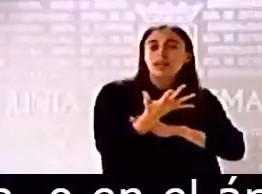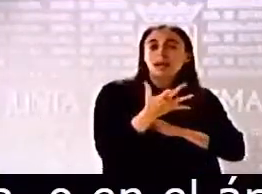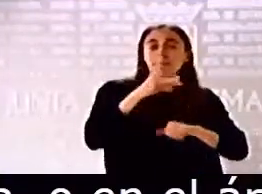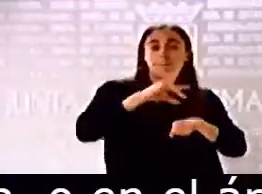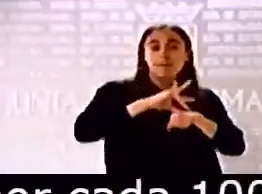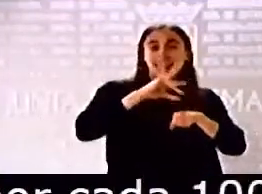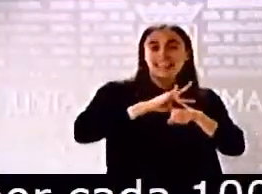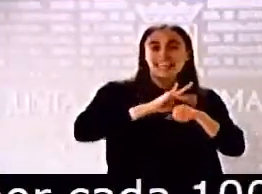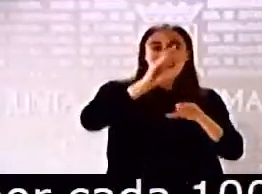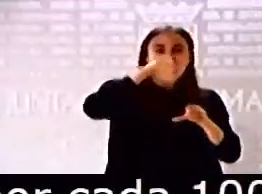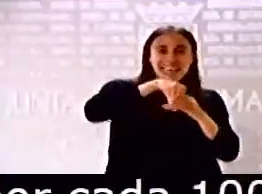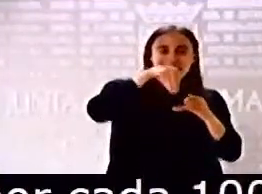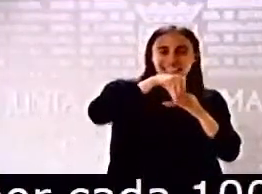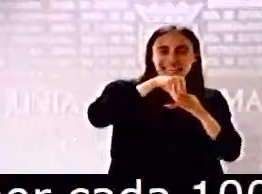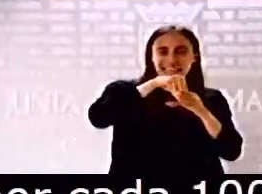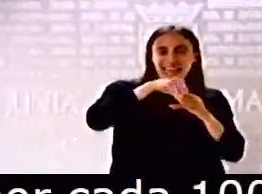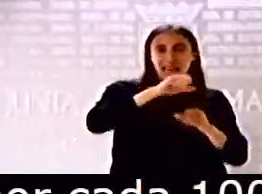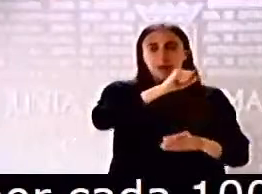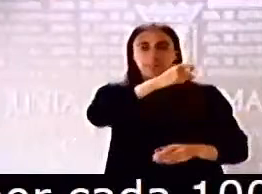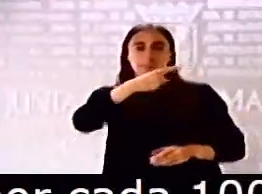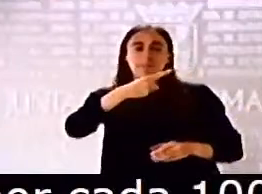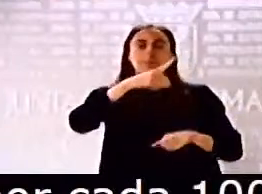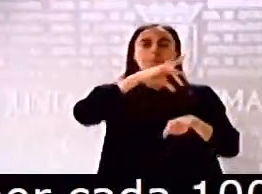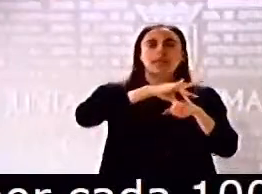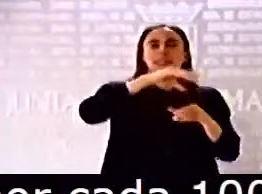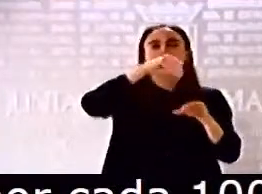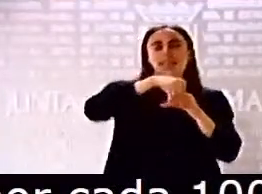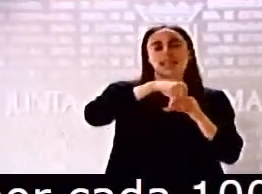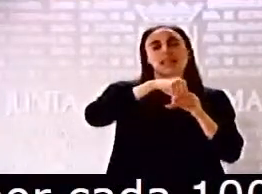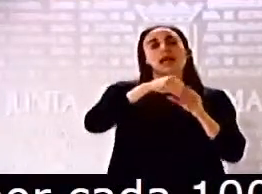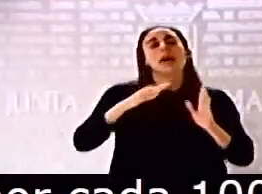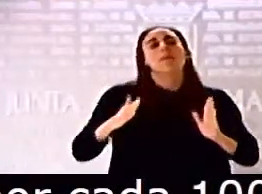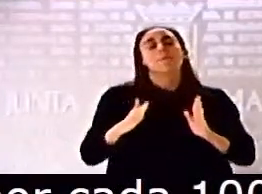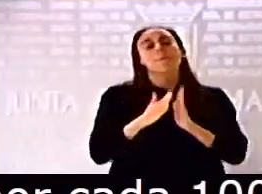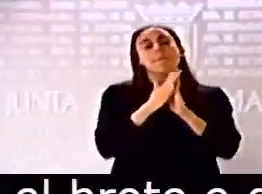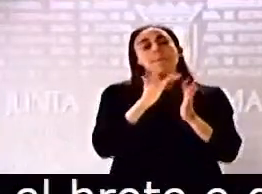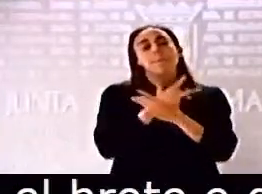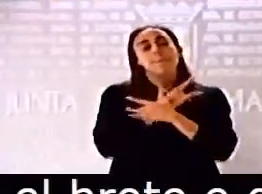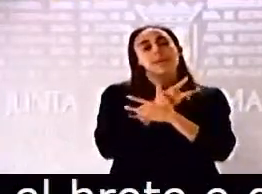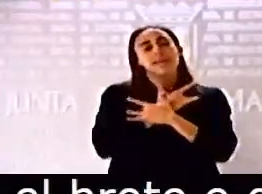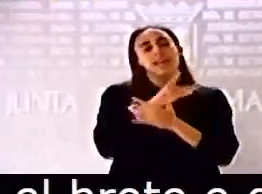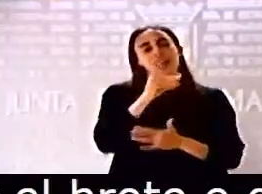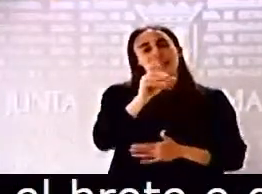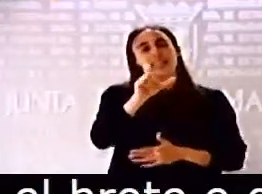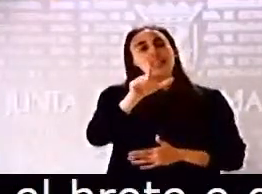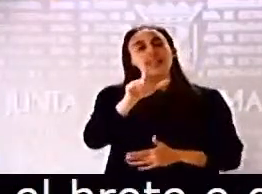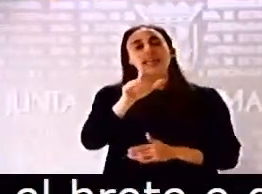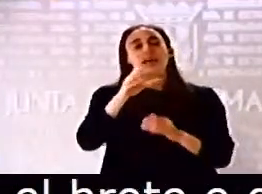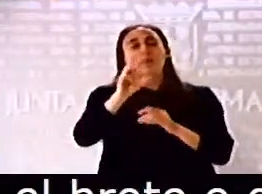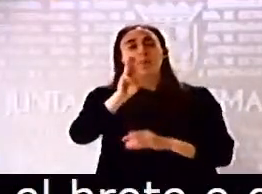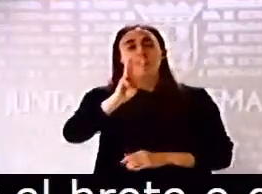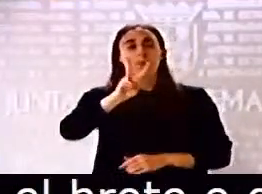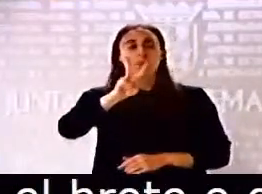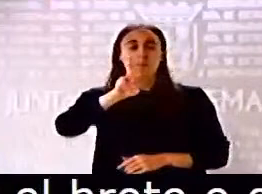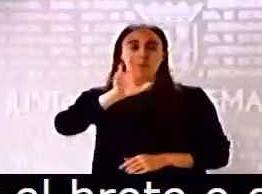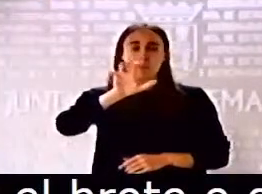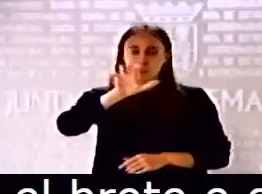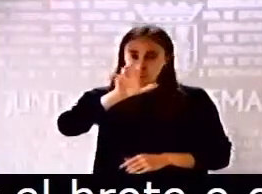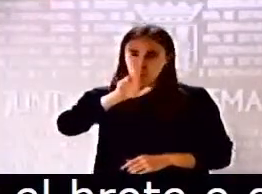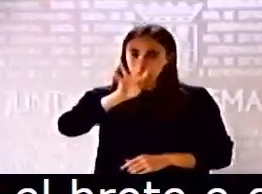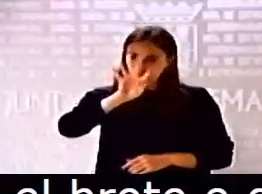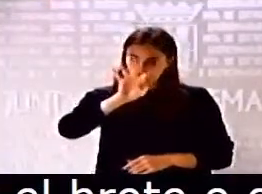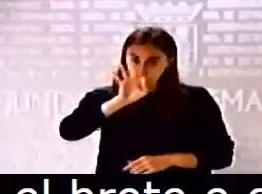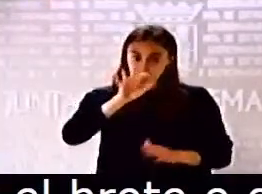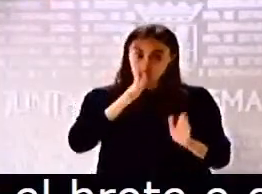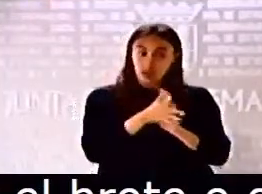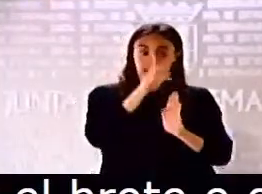interna, en la planta de medicina interna del Hospital Virgen del Puerto, y después de la cual, pues, una medida de flexibilización que habíamos adoptado,